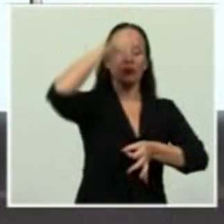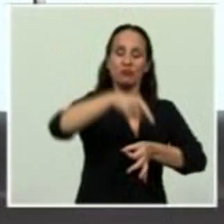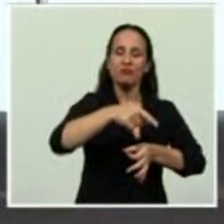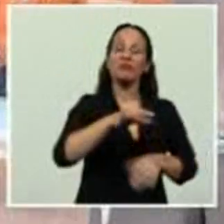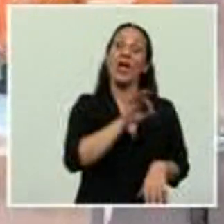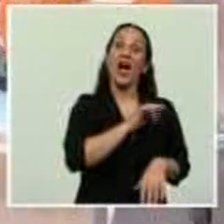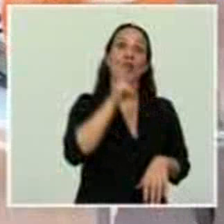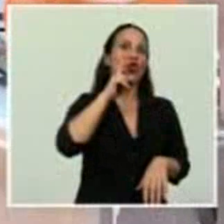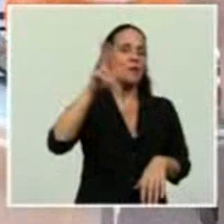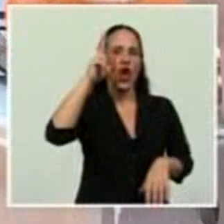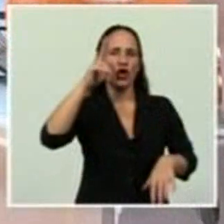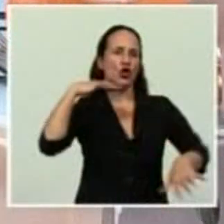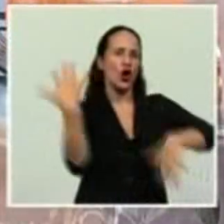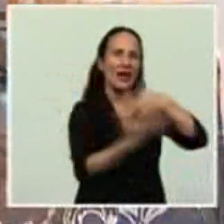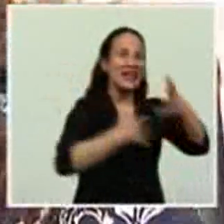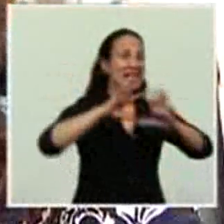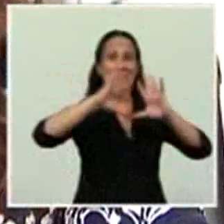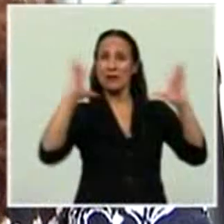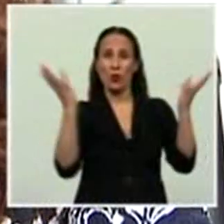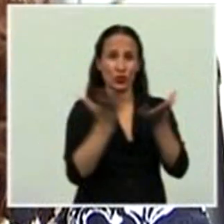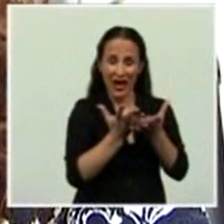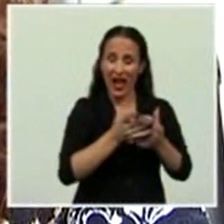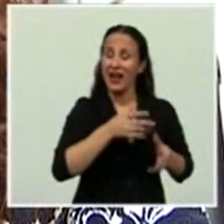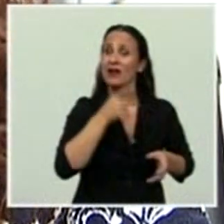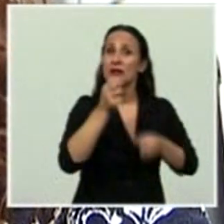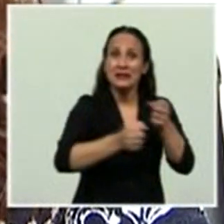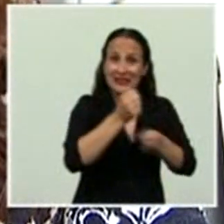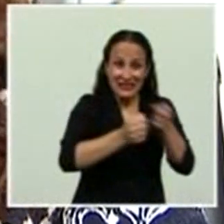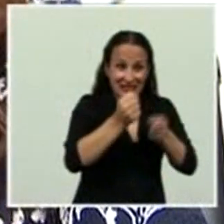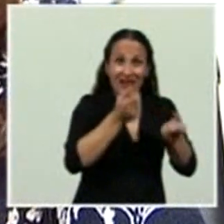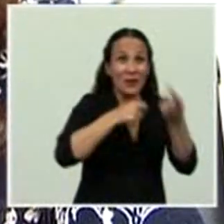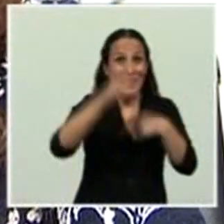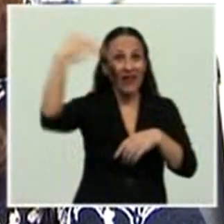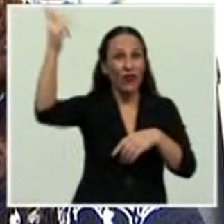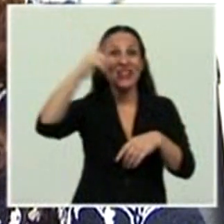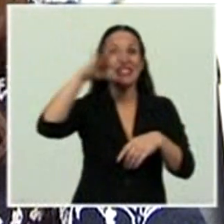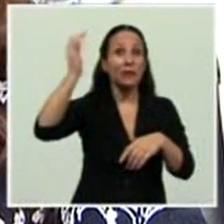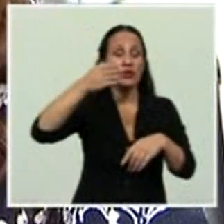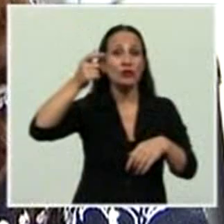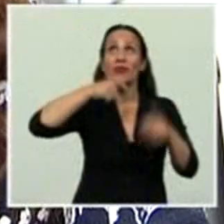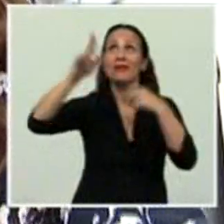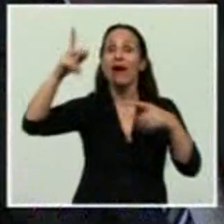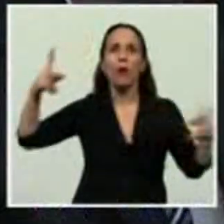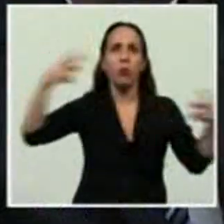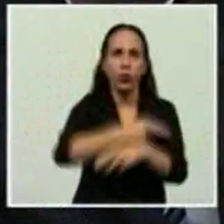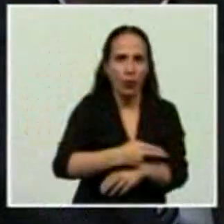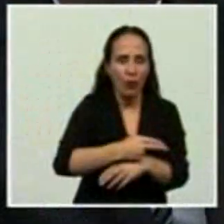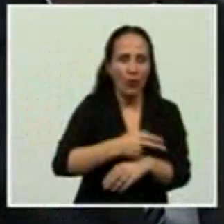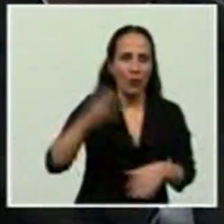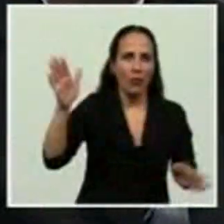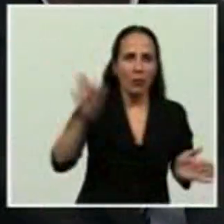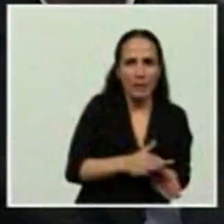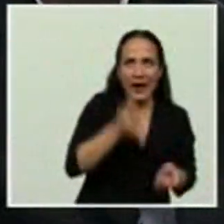año 2008 la crisis mundial el 70 por de sus exportaciones cayeron Prácticamente exportaba todo con lo